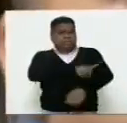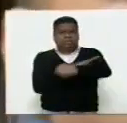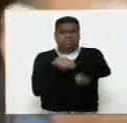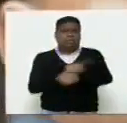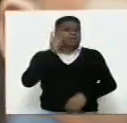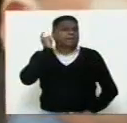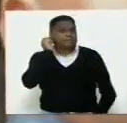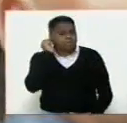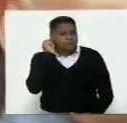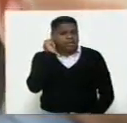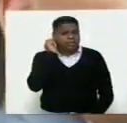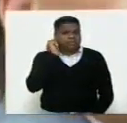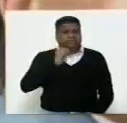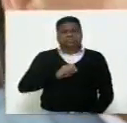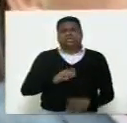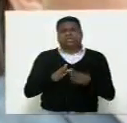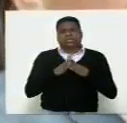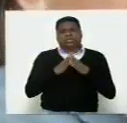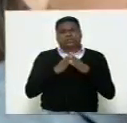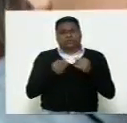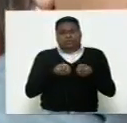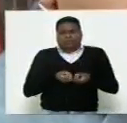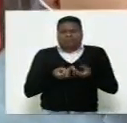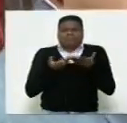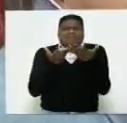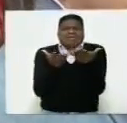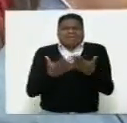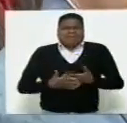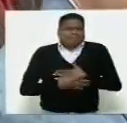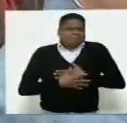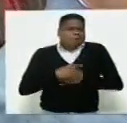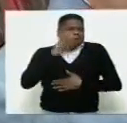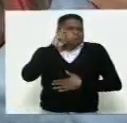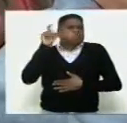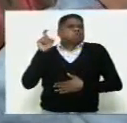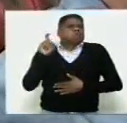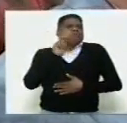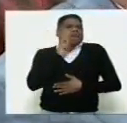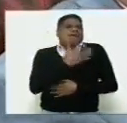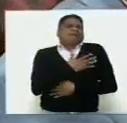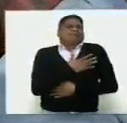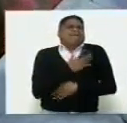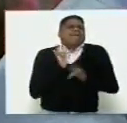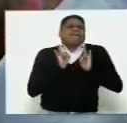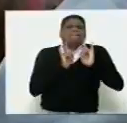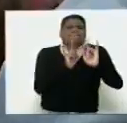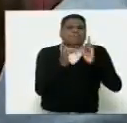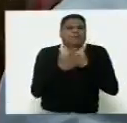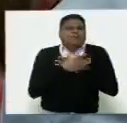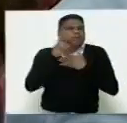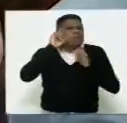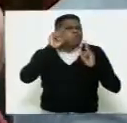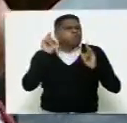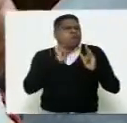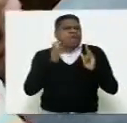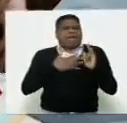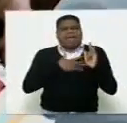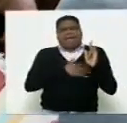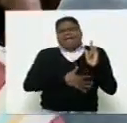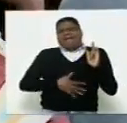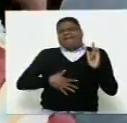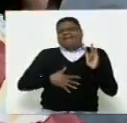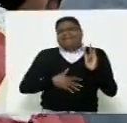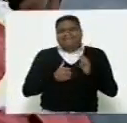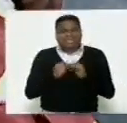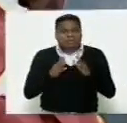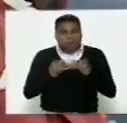mujeres, de esa capacidad maravillosa de dar vida que tenemos las mujeres y que hoy es rescatada, que es reivindicada con el inicio